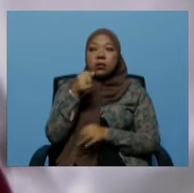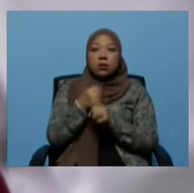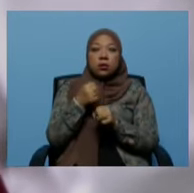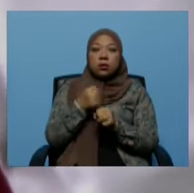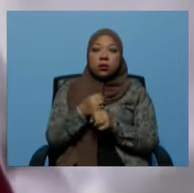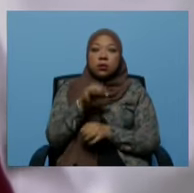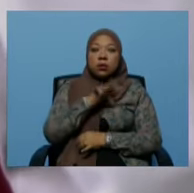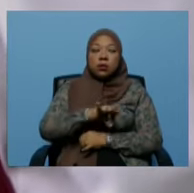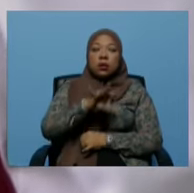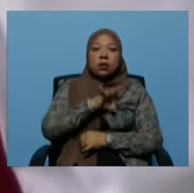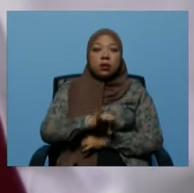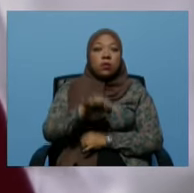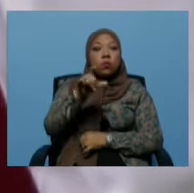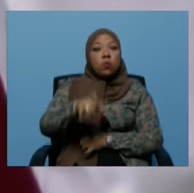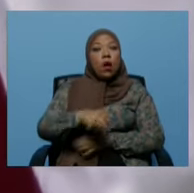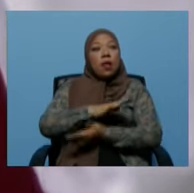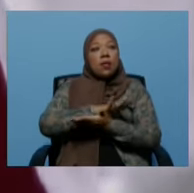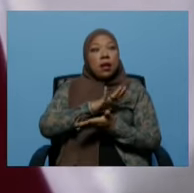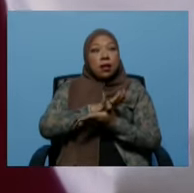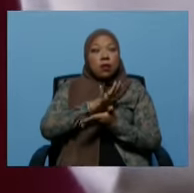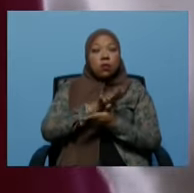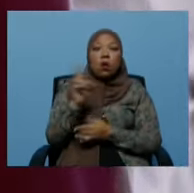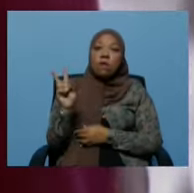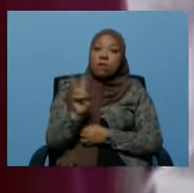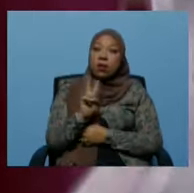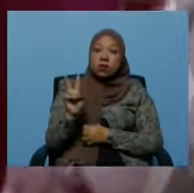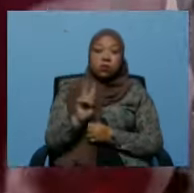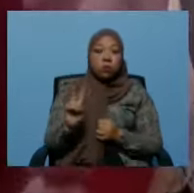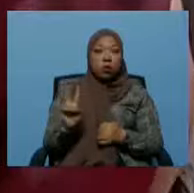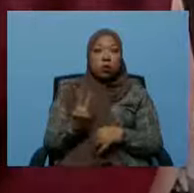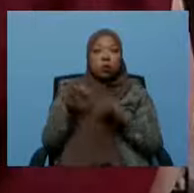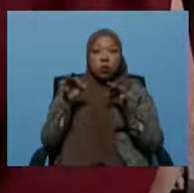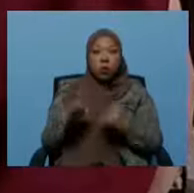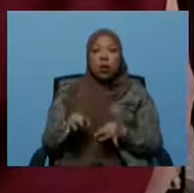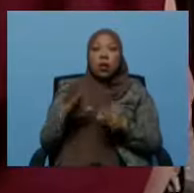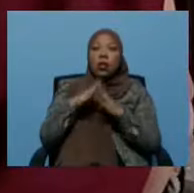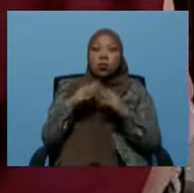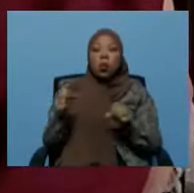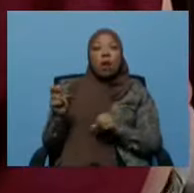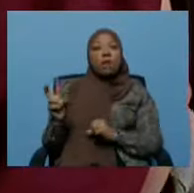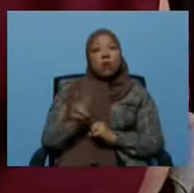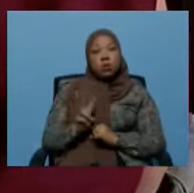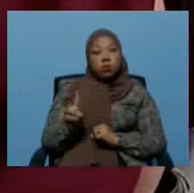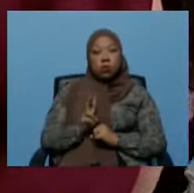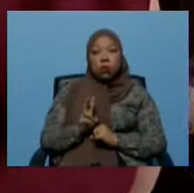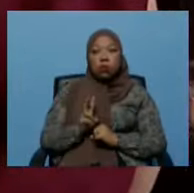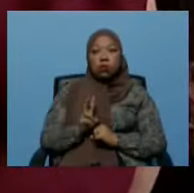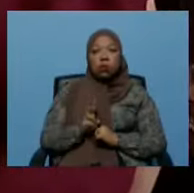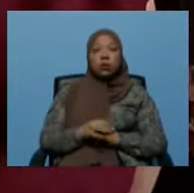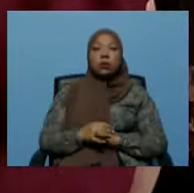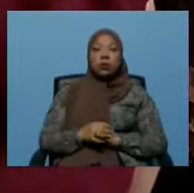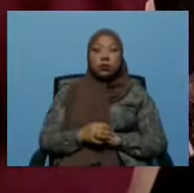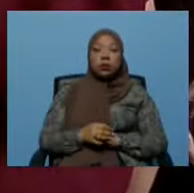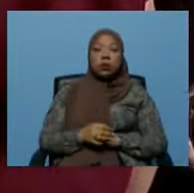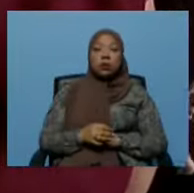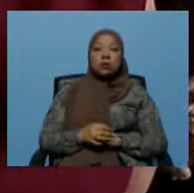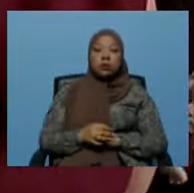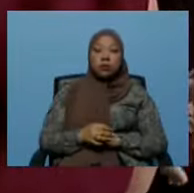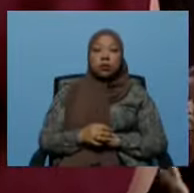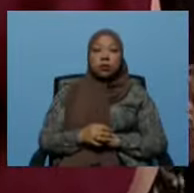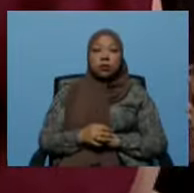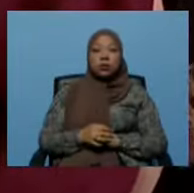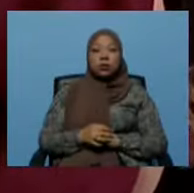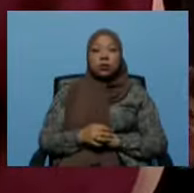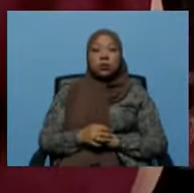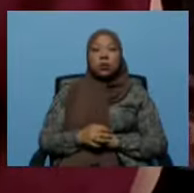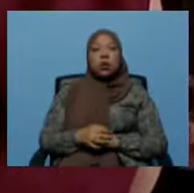supuesto, garantizar la tranquilidad de los venezolanos y las venezolanas. Vemos cómo en estos momentos el